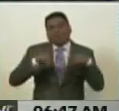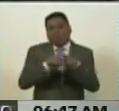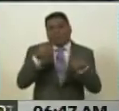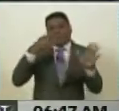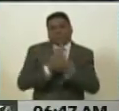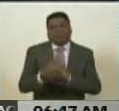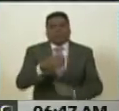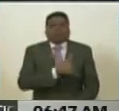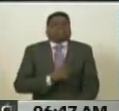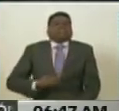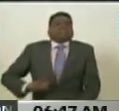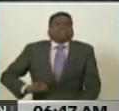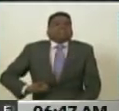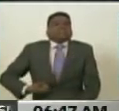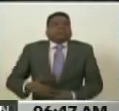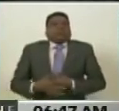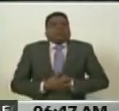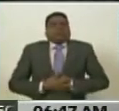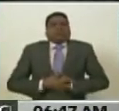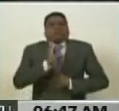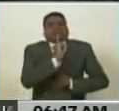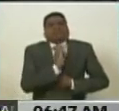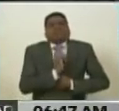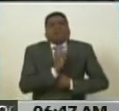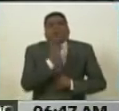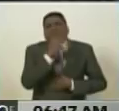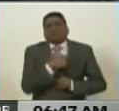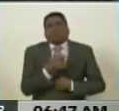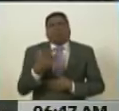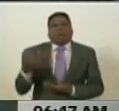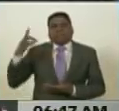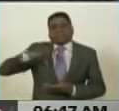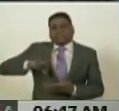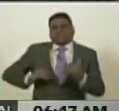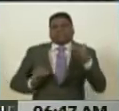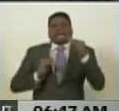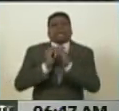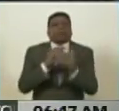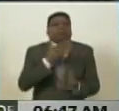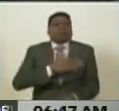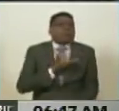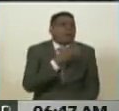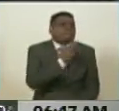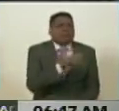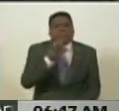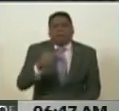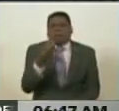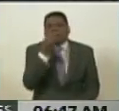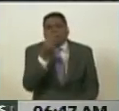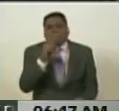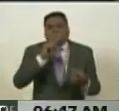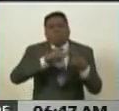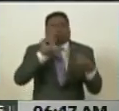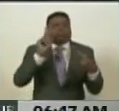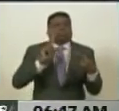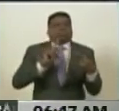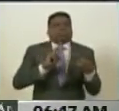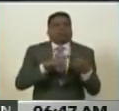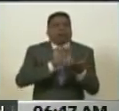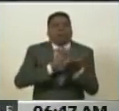pasando hambre, simplemente no tendrían incrementos de sueldo, simplemente no habría cómo adquirir eh los bienes de consumo masivo y de primera necesidad,